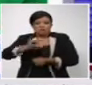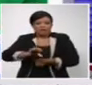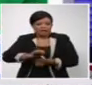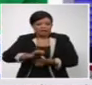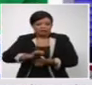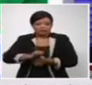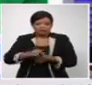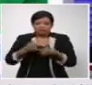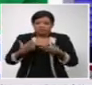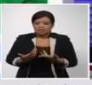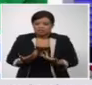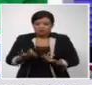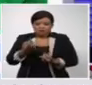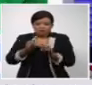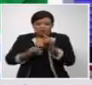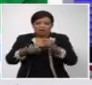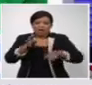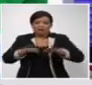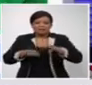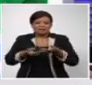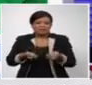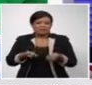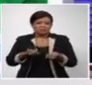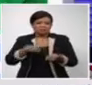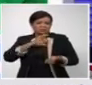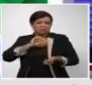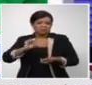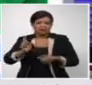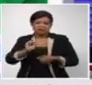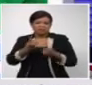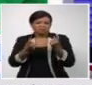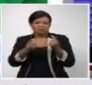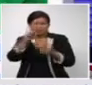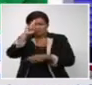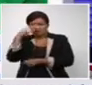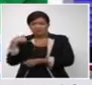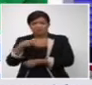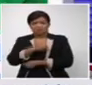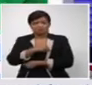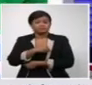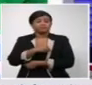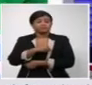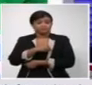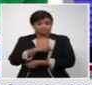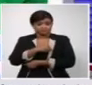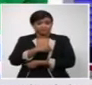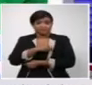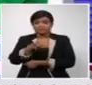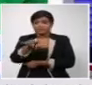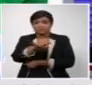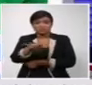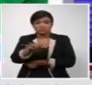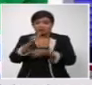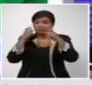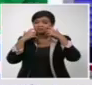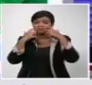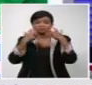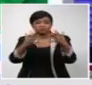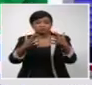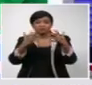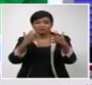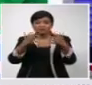va tirando a poco valor y no acude al médico. Además del papel que tiene que jugar todavía más activo